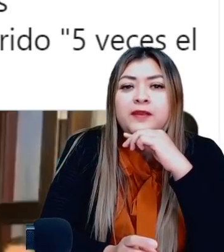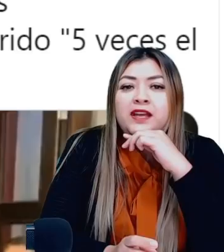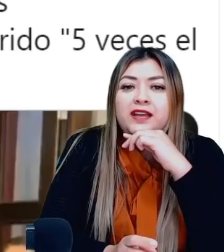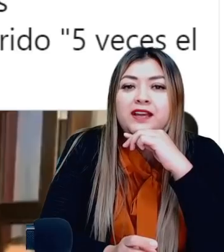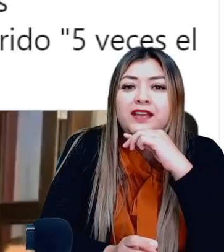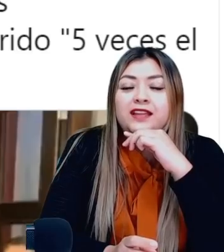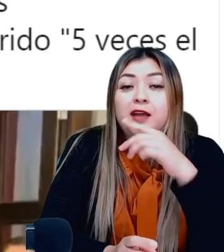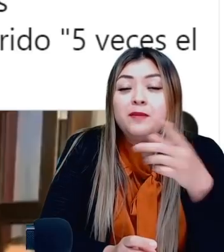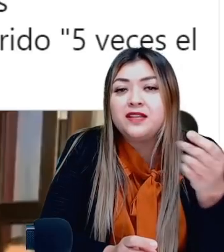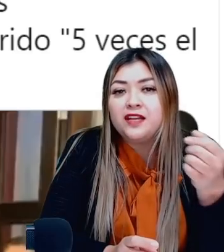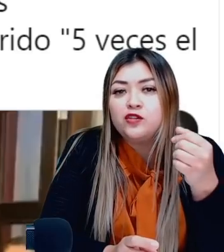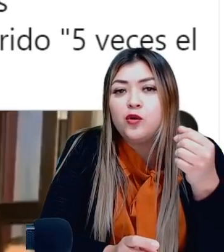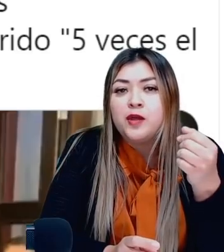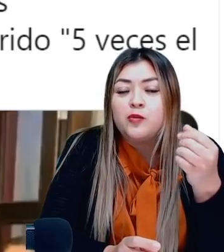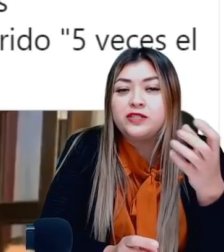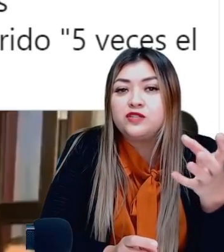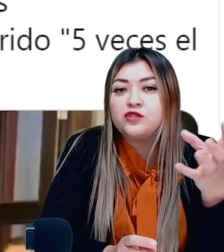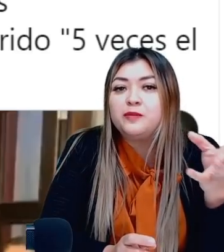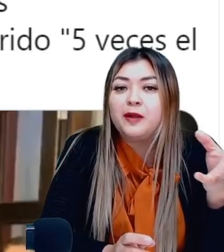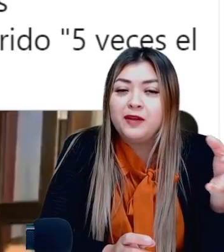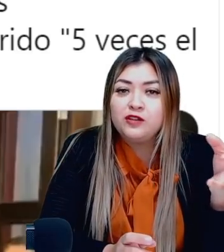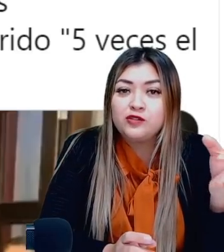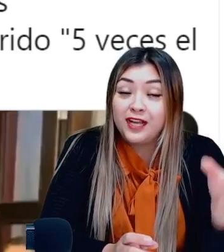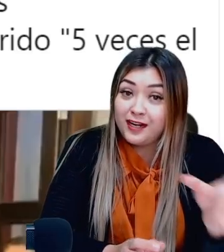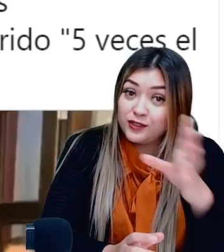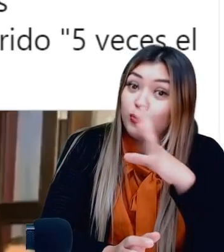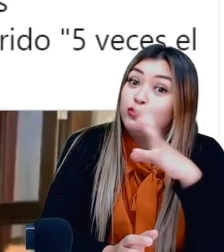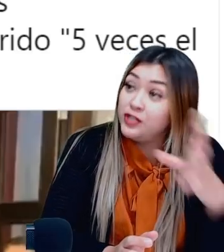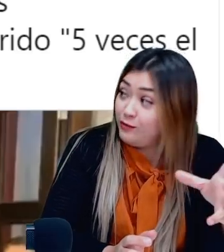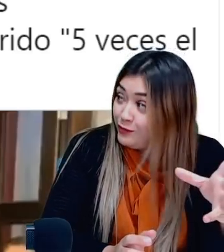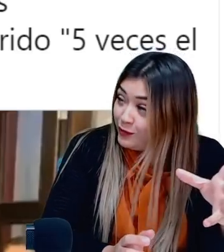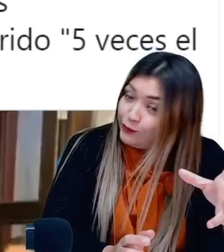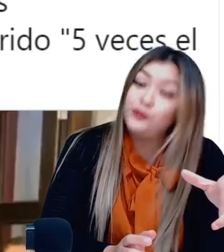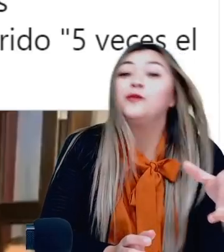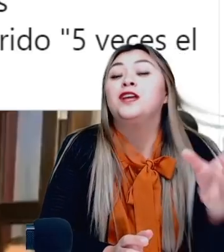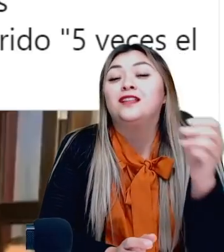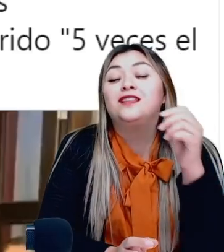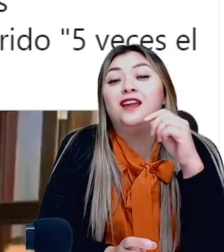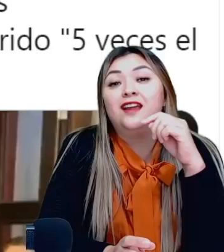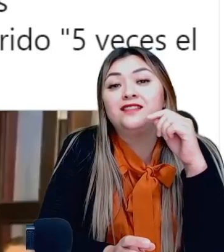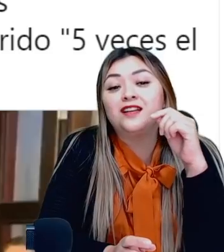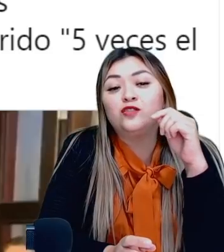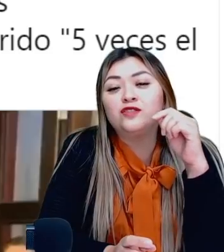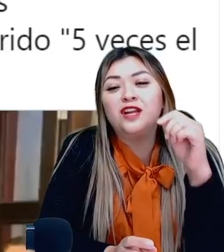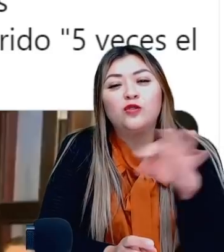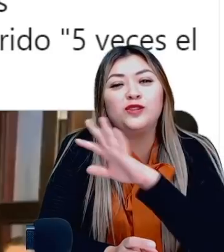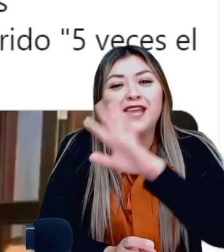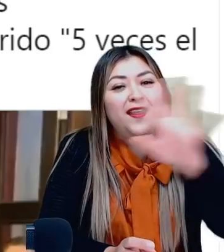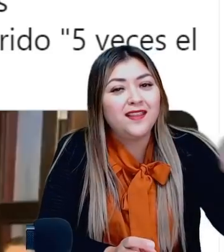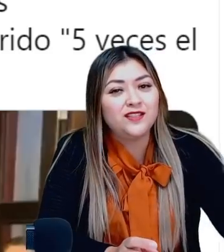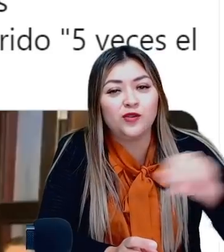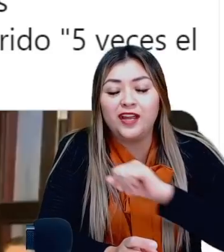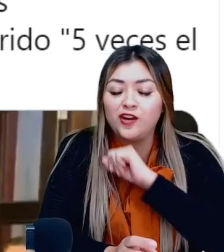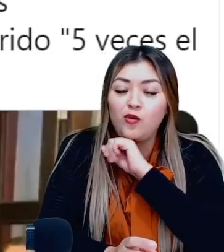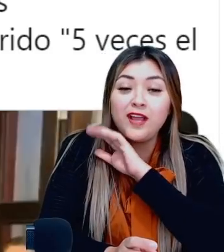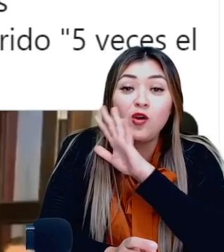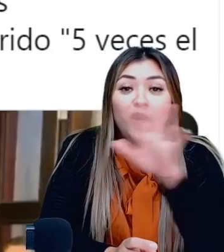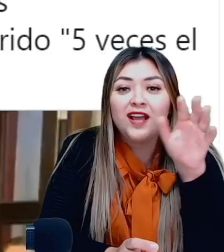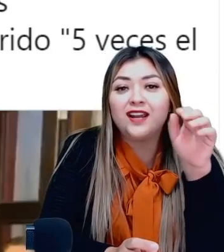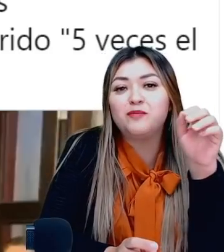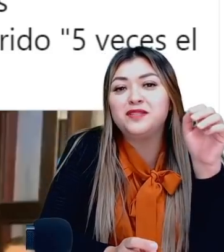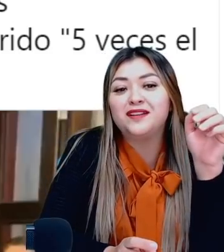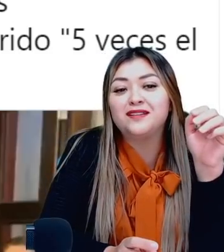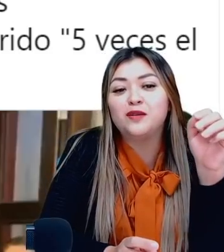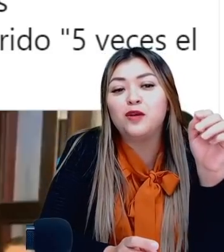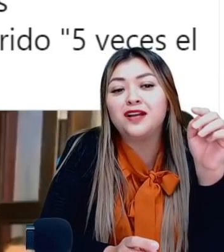ver, que andaban vendiendo pues estos implementos que eran exclusivos de uso del sector salud, nada de eso, no hay cola